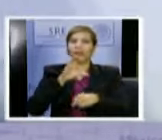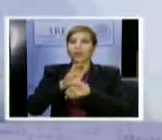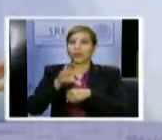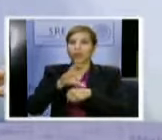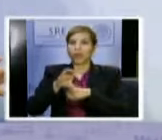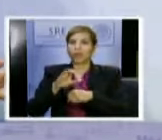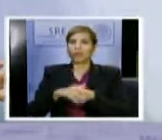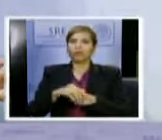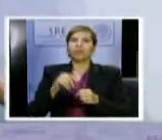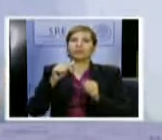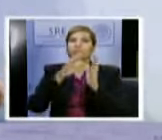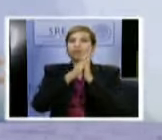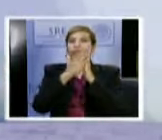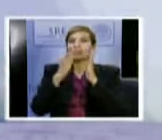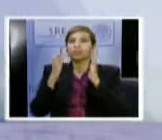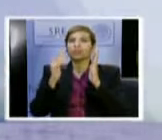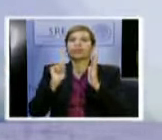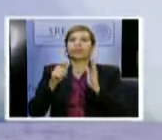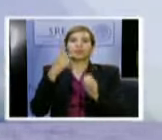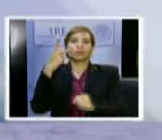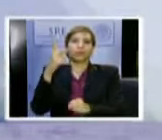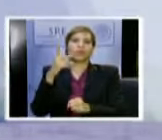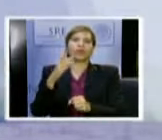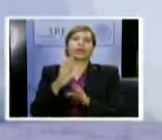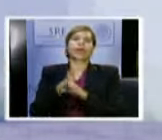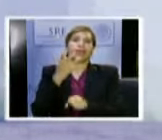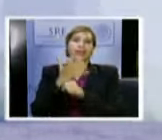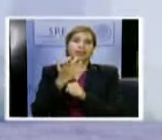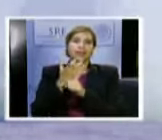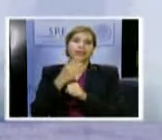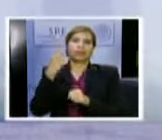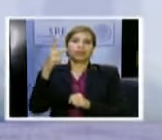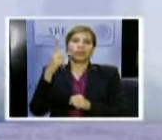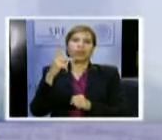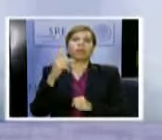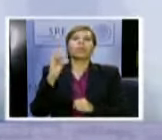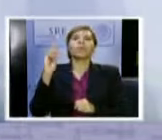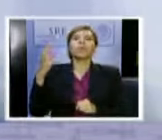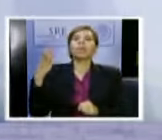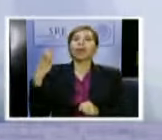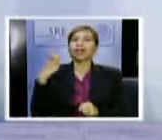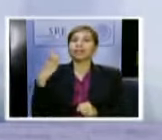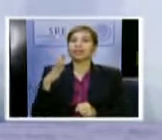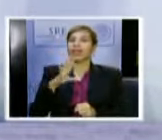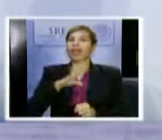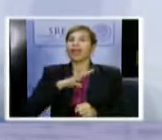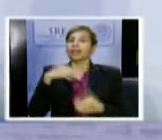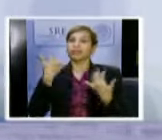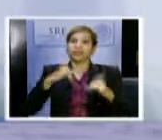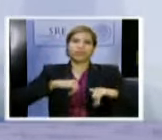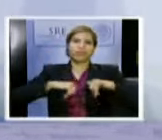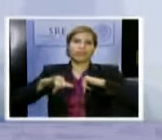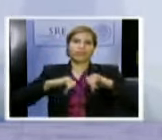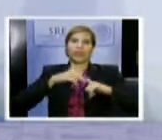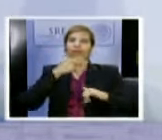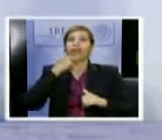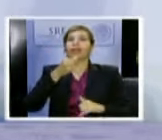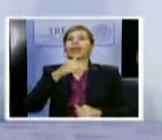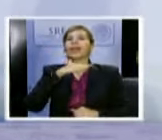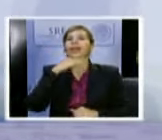En la Biblioteca del Congreso de los Estados Unidos, uno de mis sitios preferidos en Washington, hay un mapa del cartógrafo